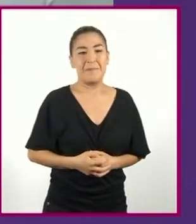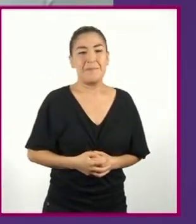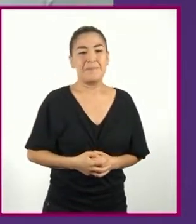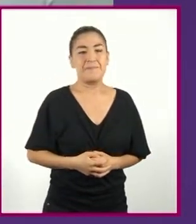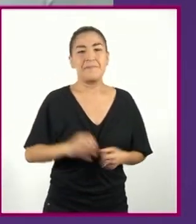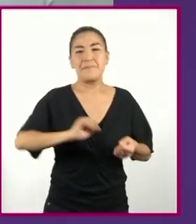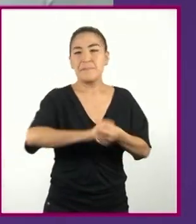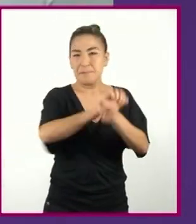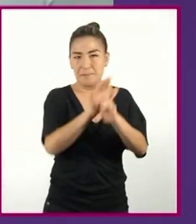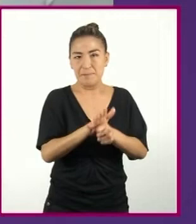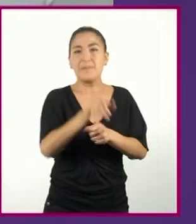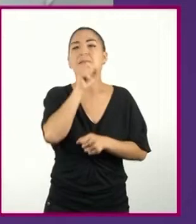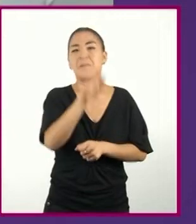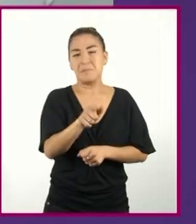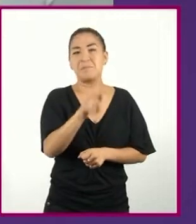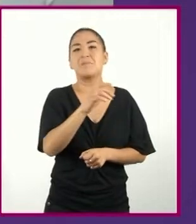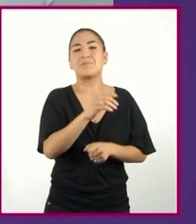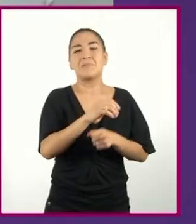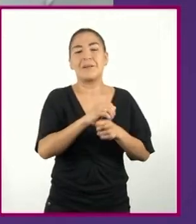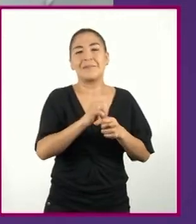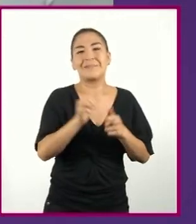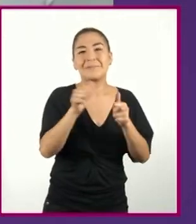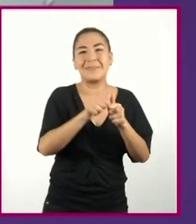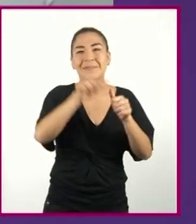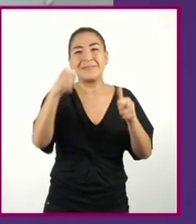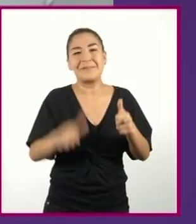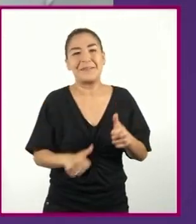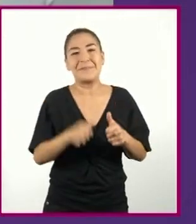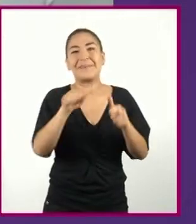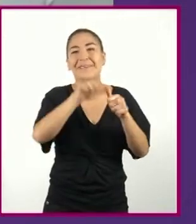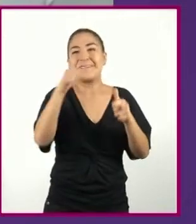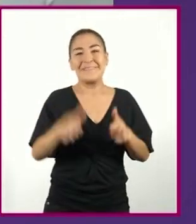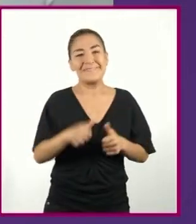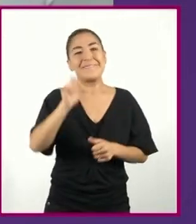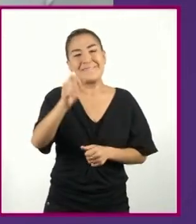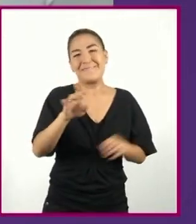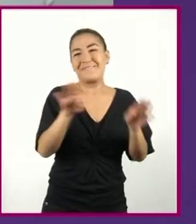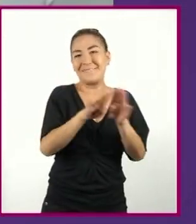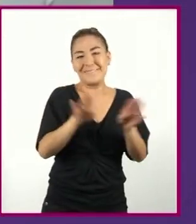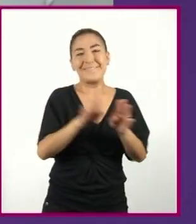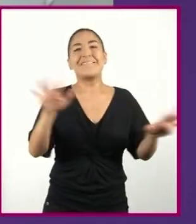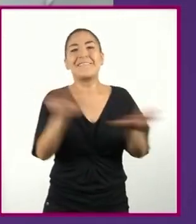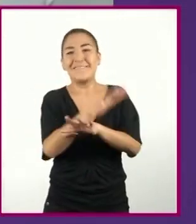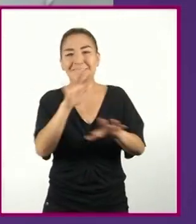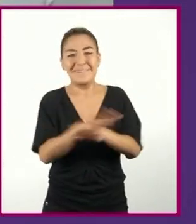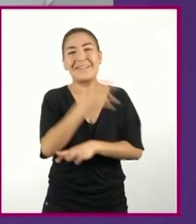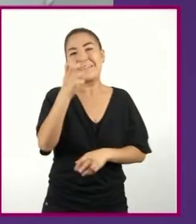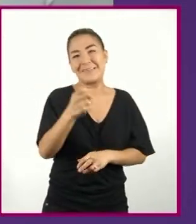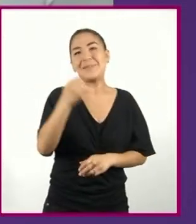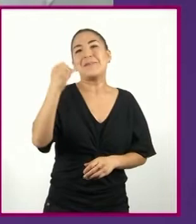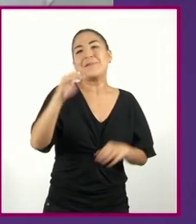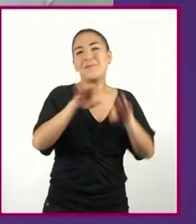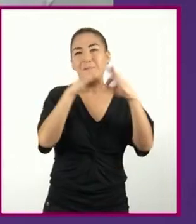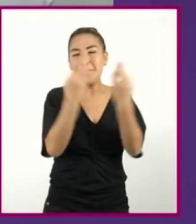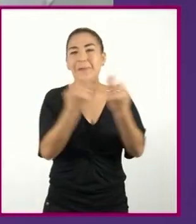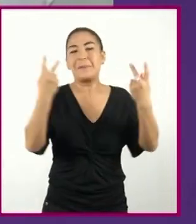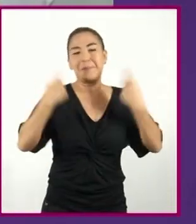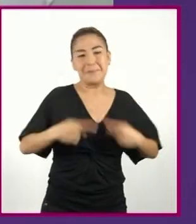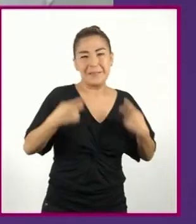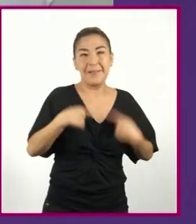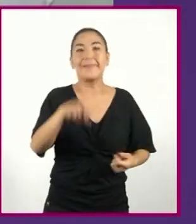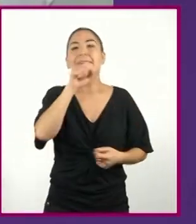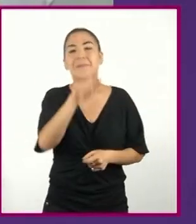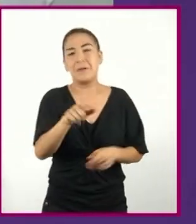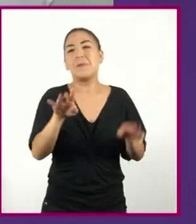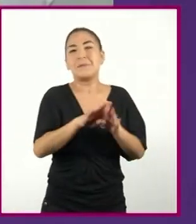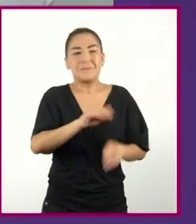El arte puede generar cambios en la sociedad, ya que interactúa de muchas formas con las personas y les cambia el